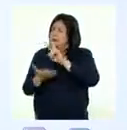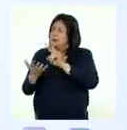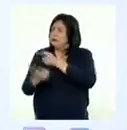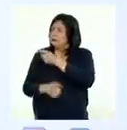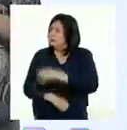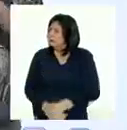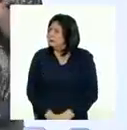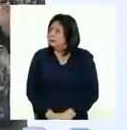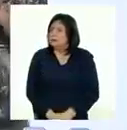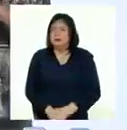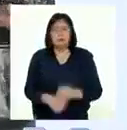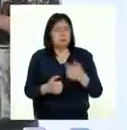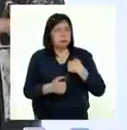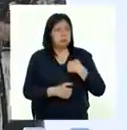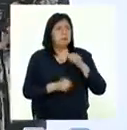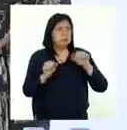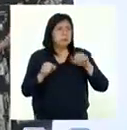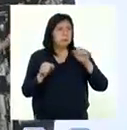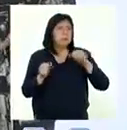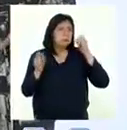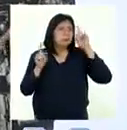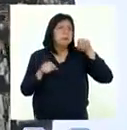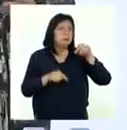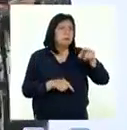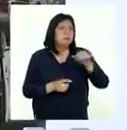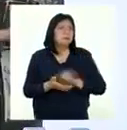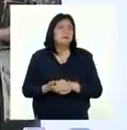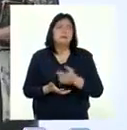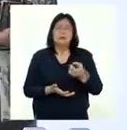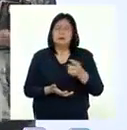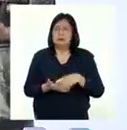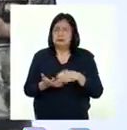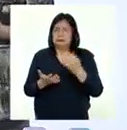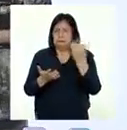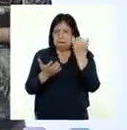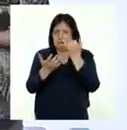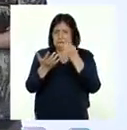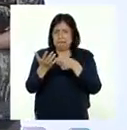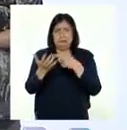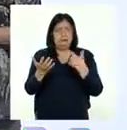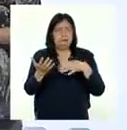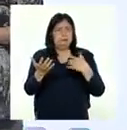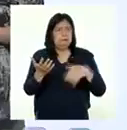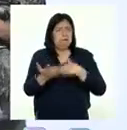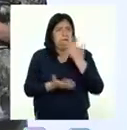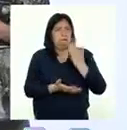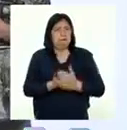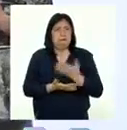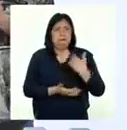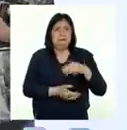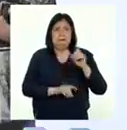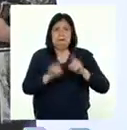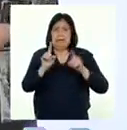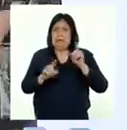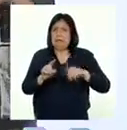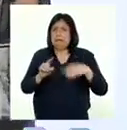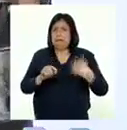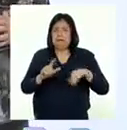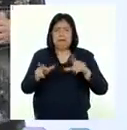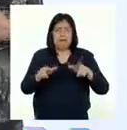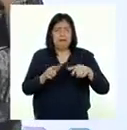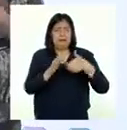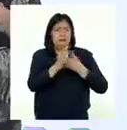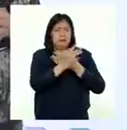lectura? Pues estoy de acuerdo con lo que dijo Joaquín. Además, con la imagen queda clara que la problemática que está ocurriendo en algunos lugares,